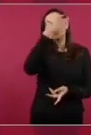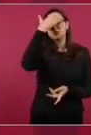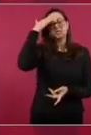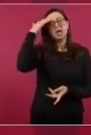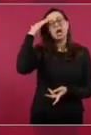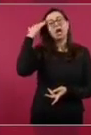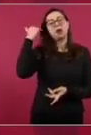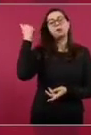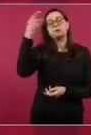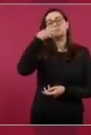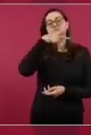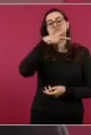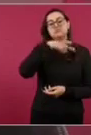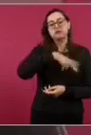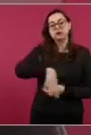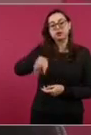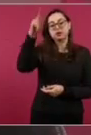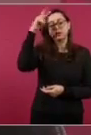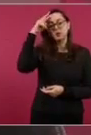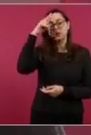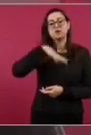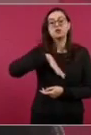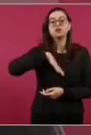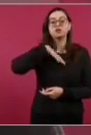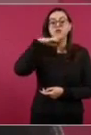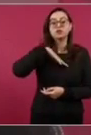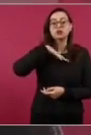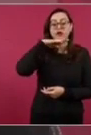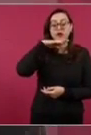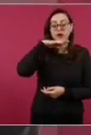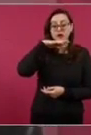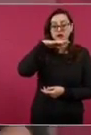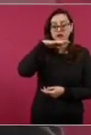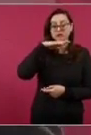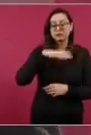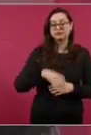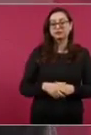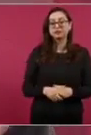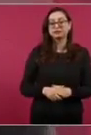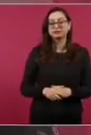o